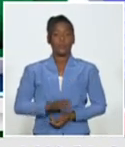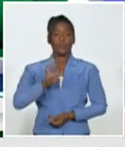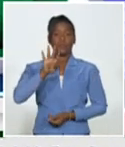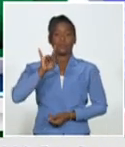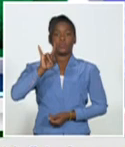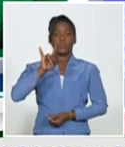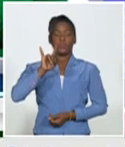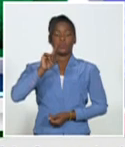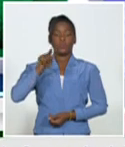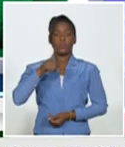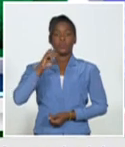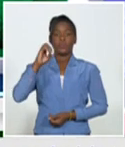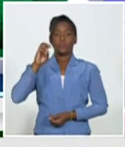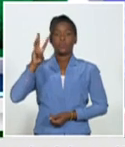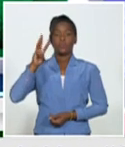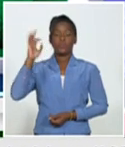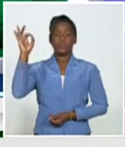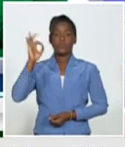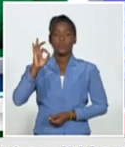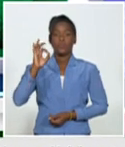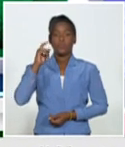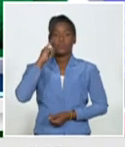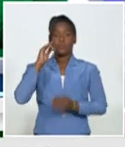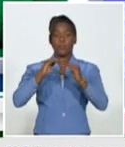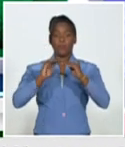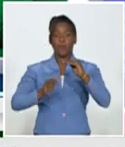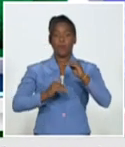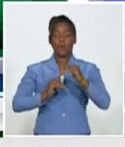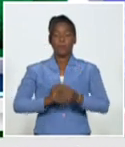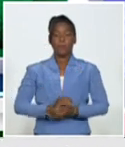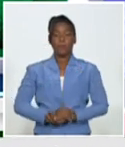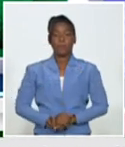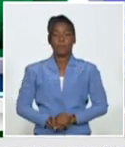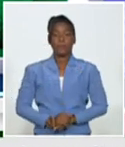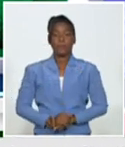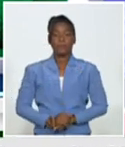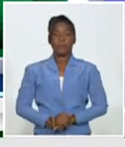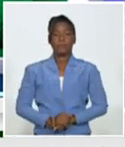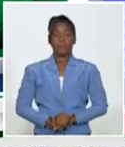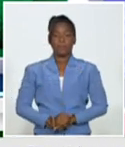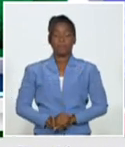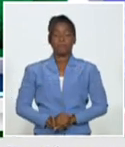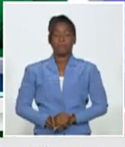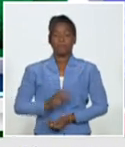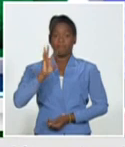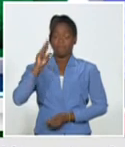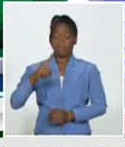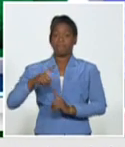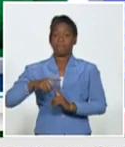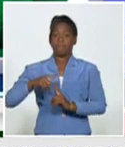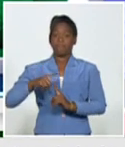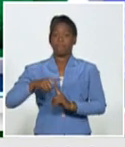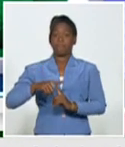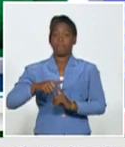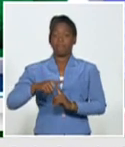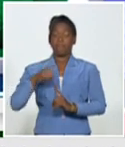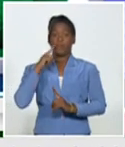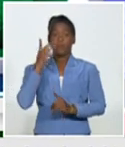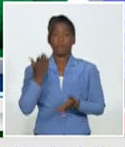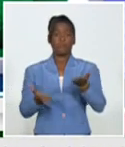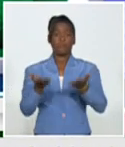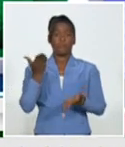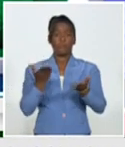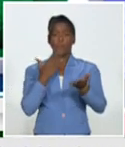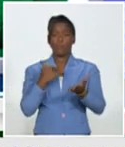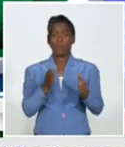49,03% por debajo del masculino y en el acumulado similar comportamiento. El